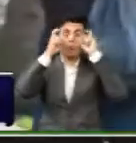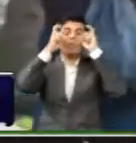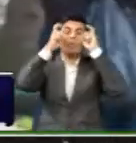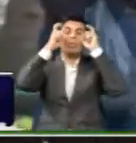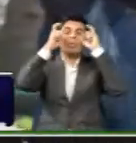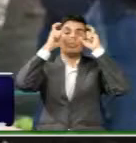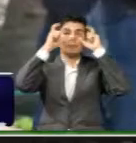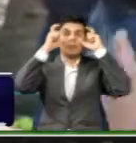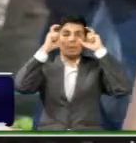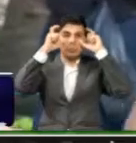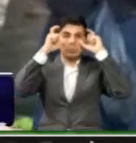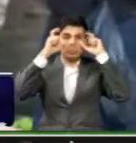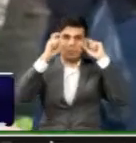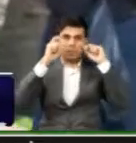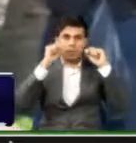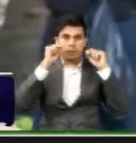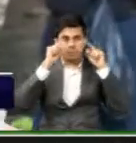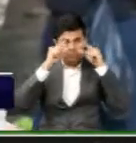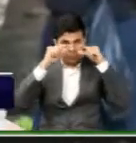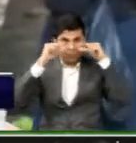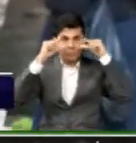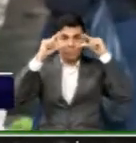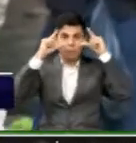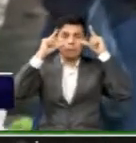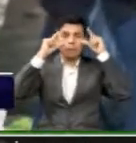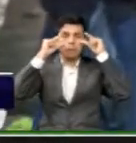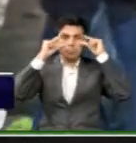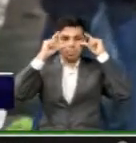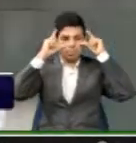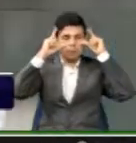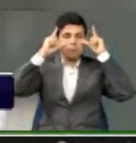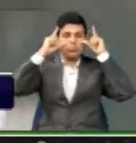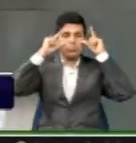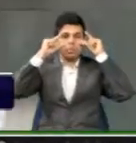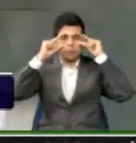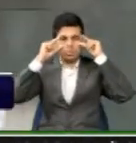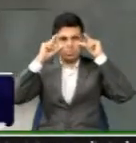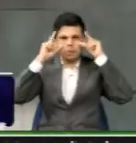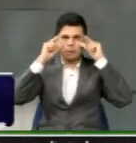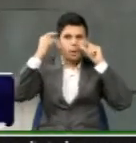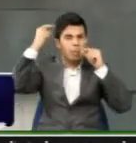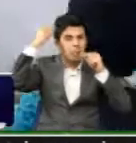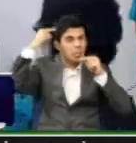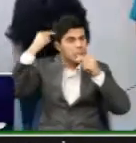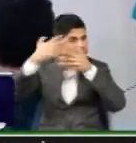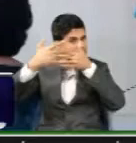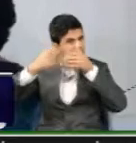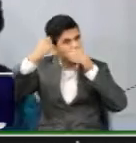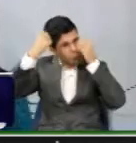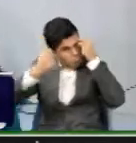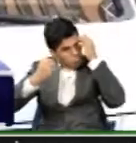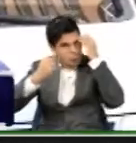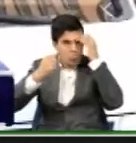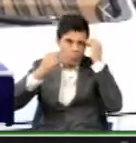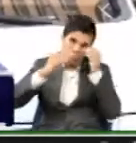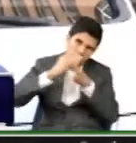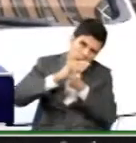presentó un trauma cráneoencefálico clasificado entre leve y moderado y